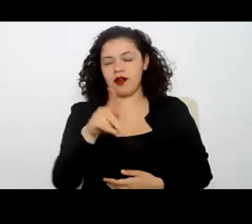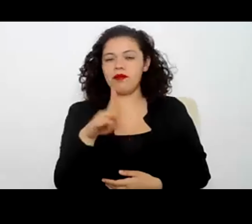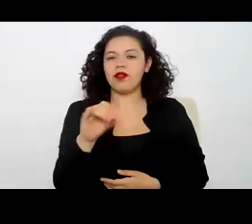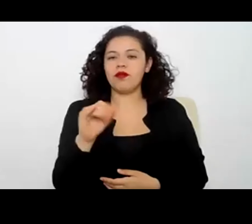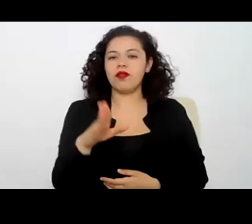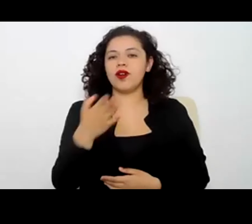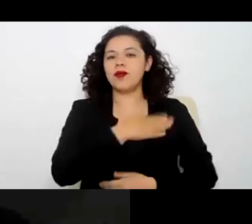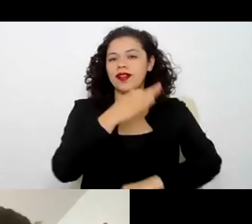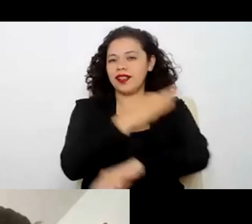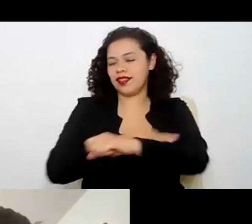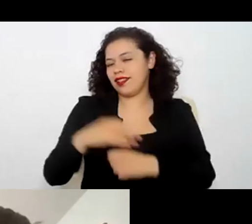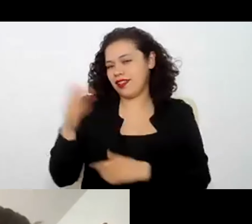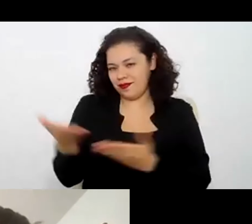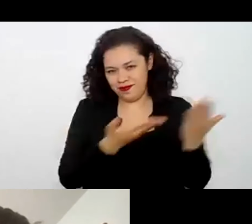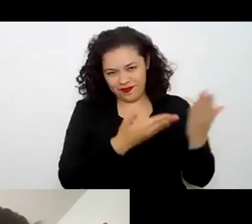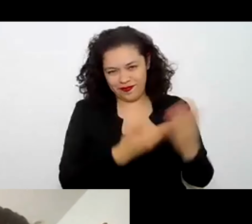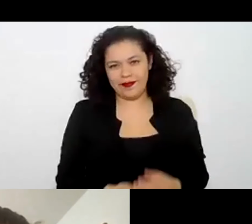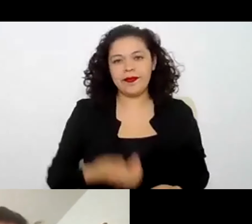tarde.